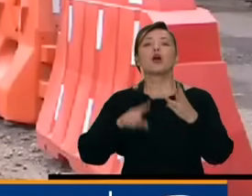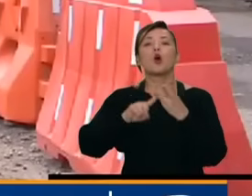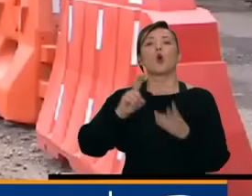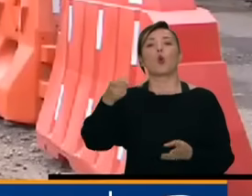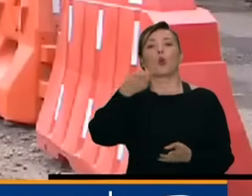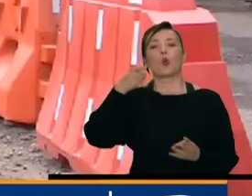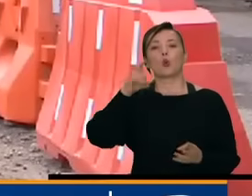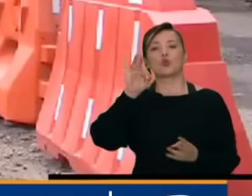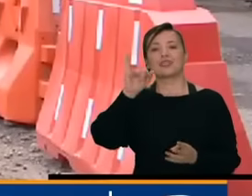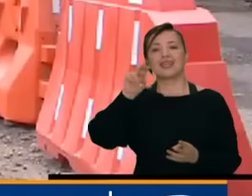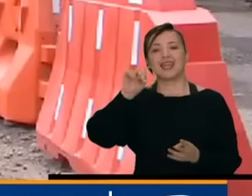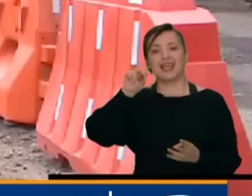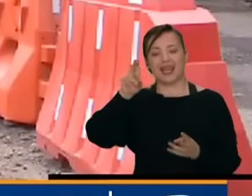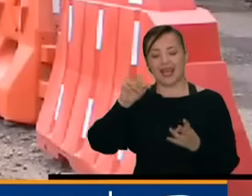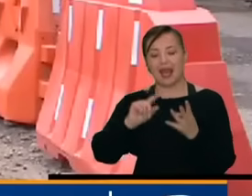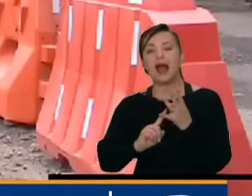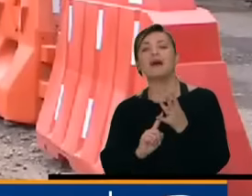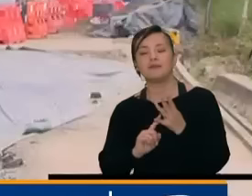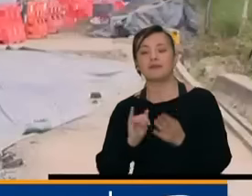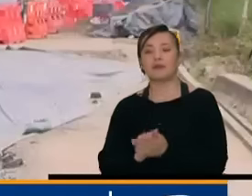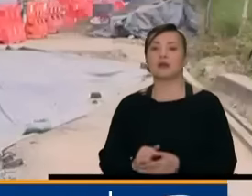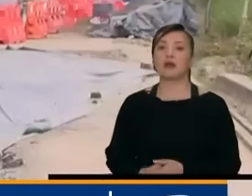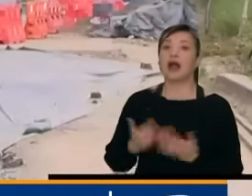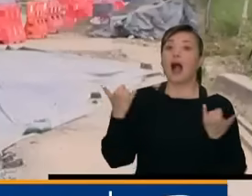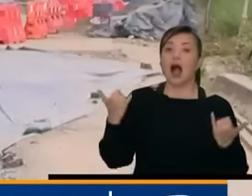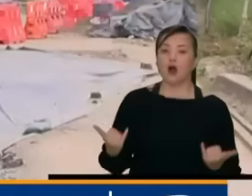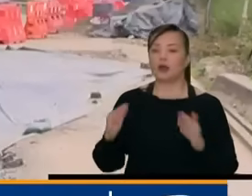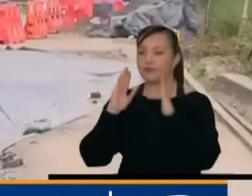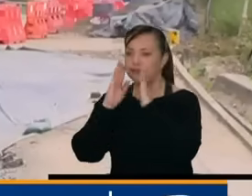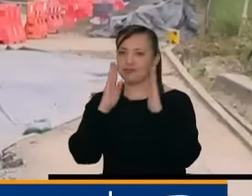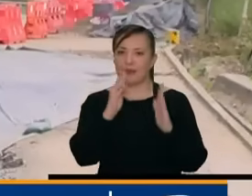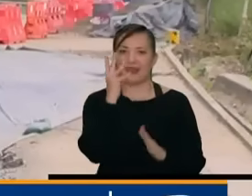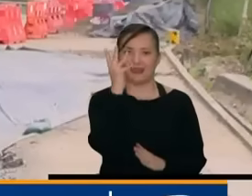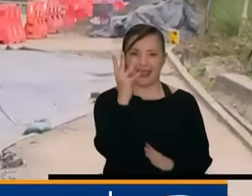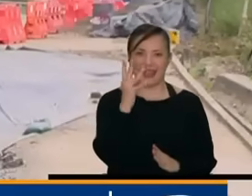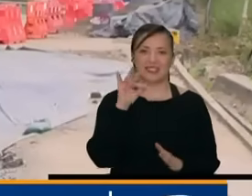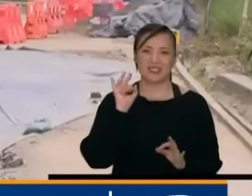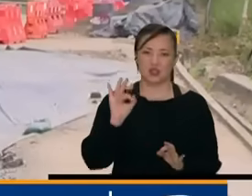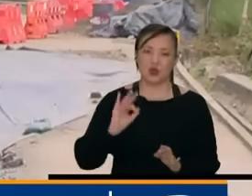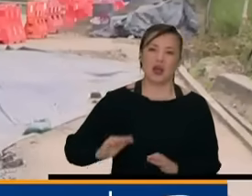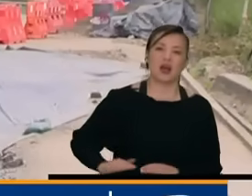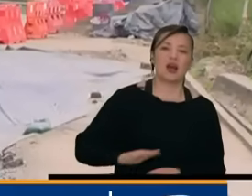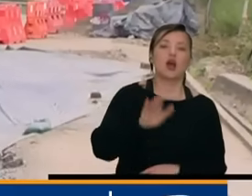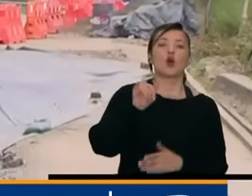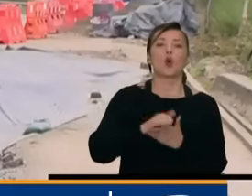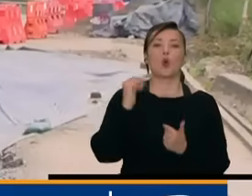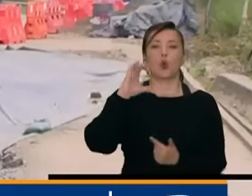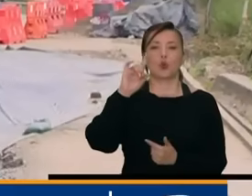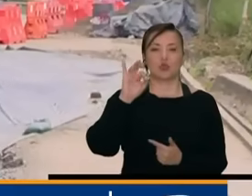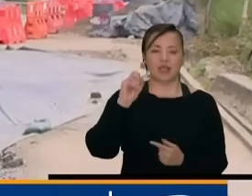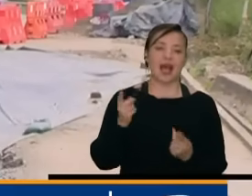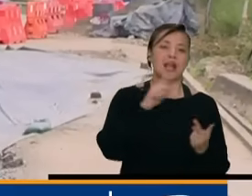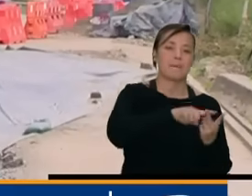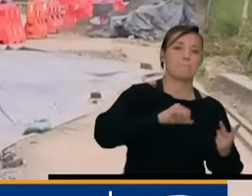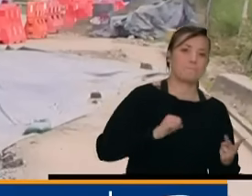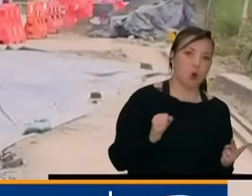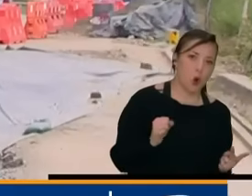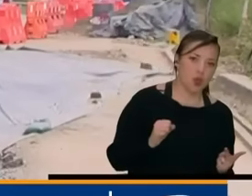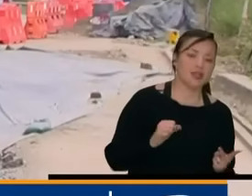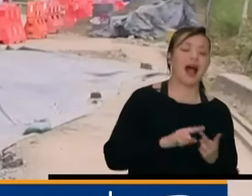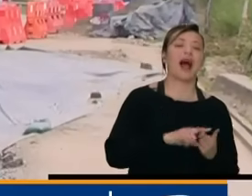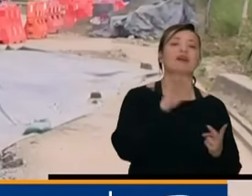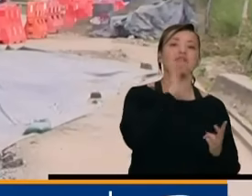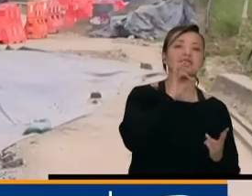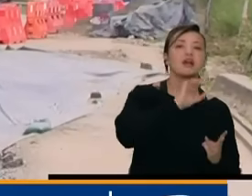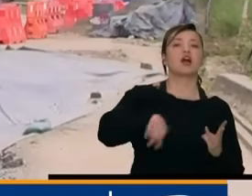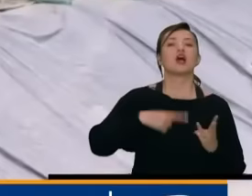Agustinera. En ese momento estamos atendiendo 3 corredores viales: el corredor de la transversal de Cusiana, Bogotá y Avicencio y el tráfico propio